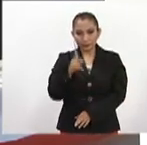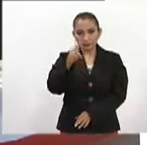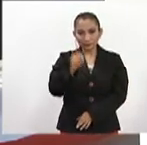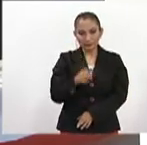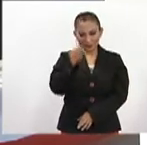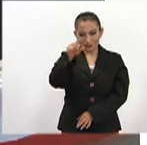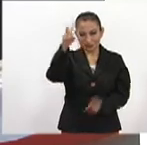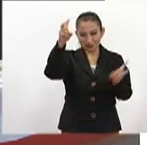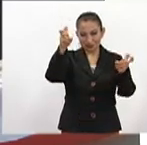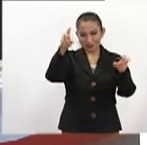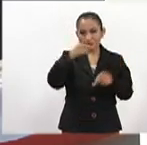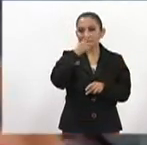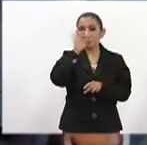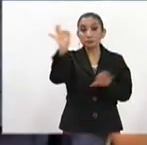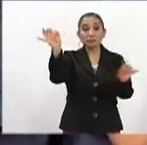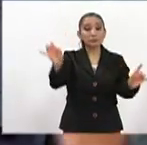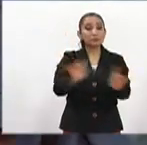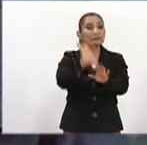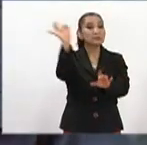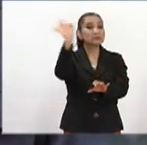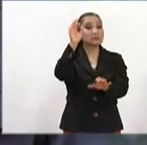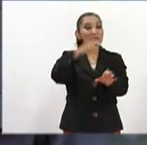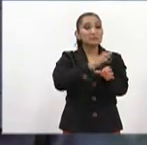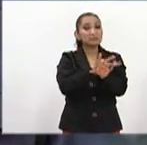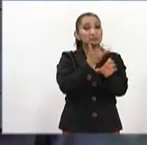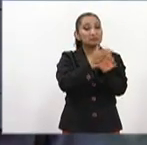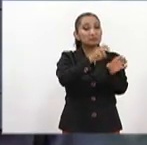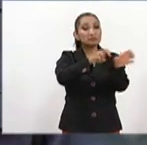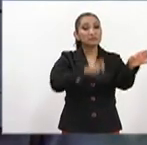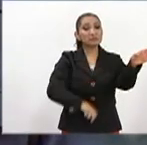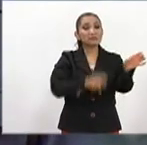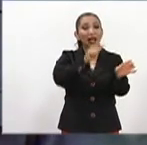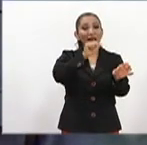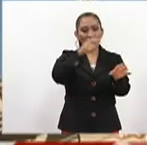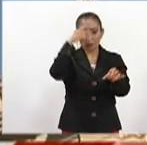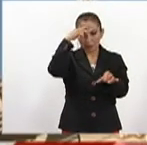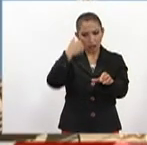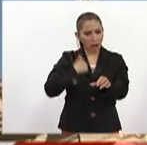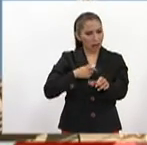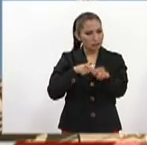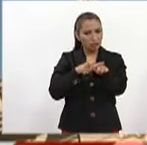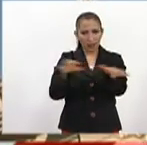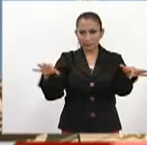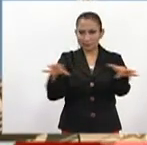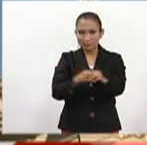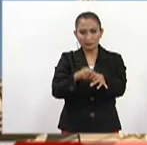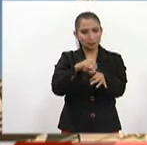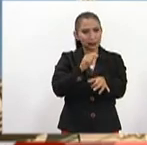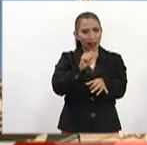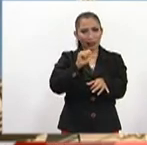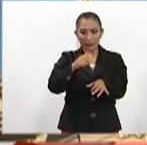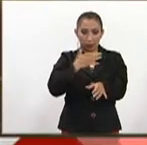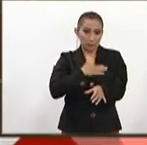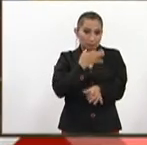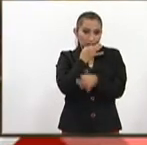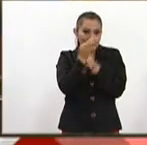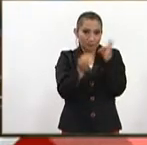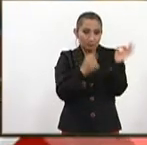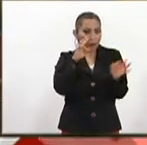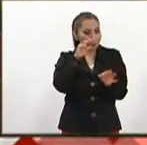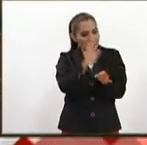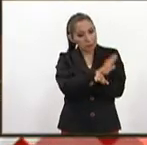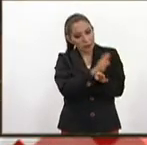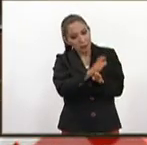Nieto en este contexto dijo que ante una eventual salida de Estados Unidos del Telecán, México y Canadá mantendrán el tratado. Estas son pues buenas noticias, ya que demuestra